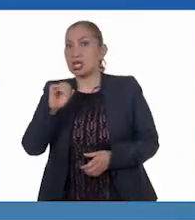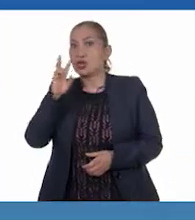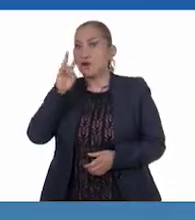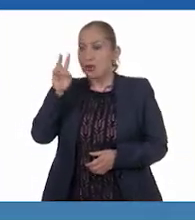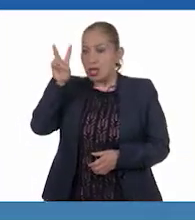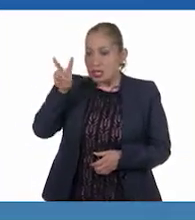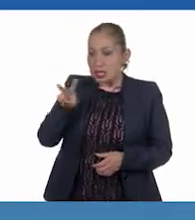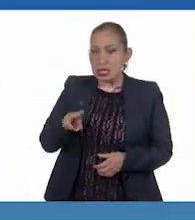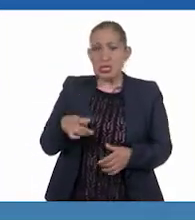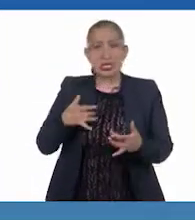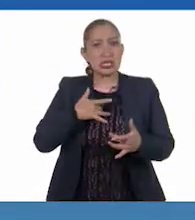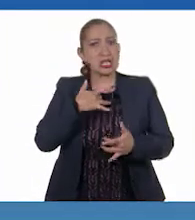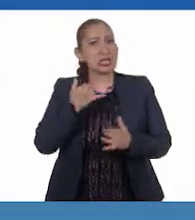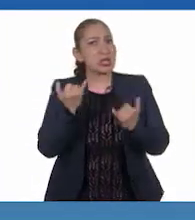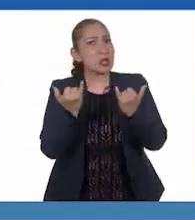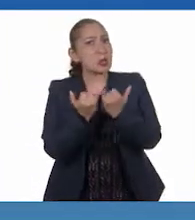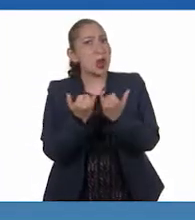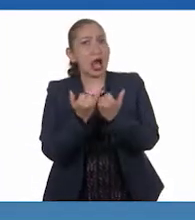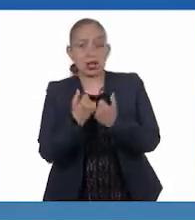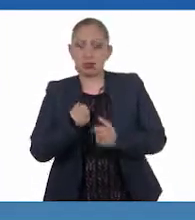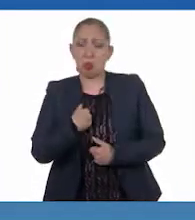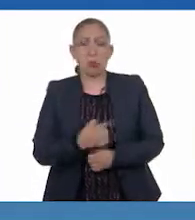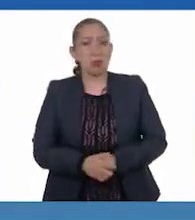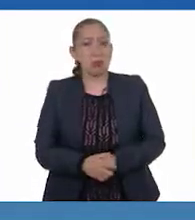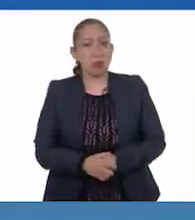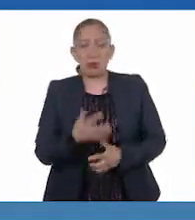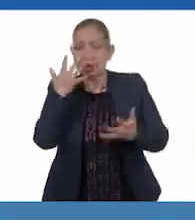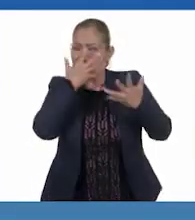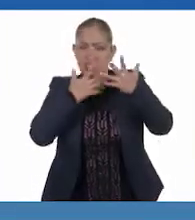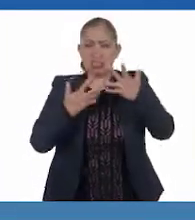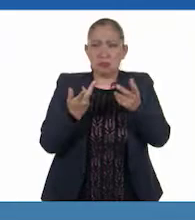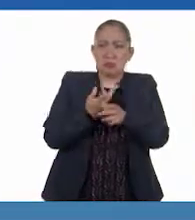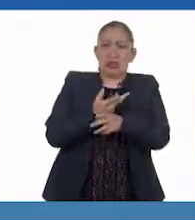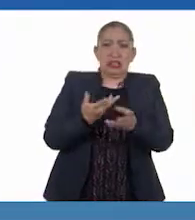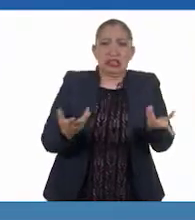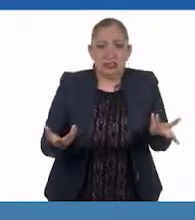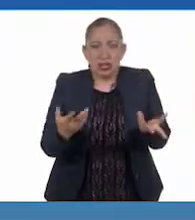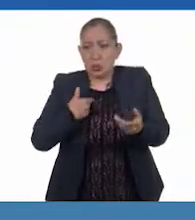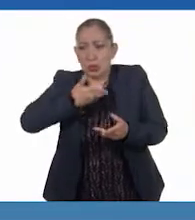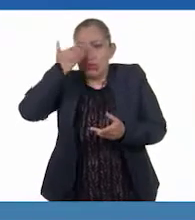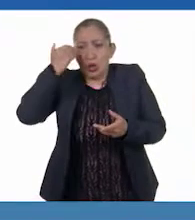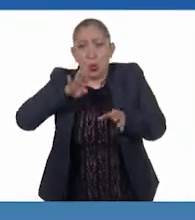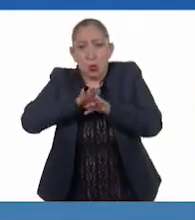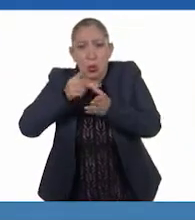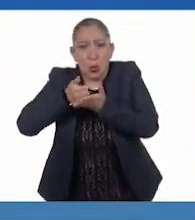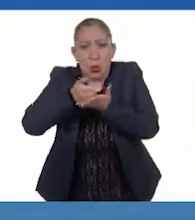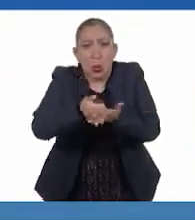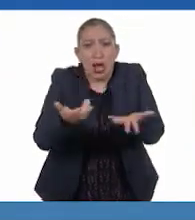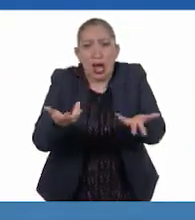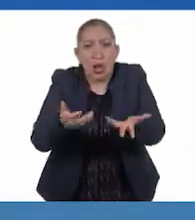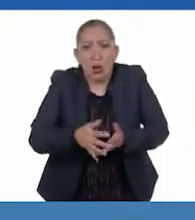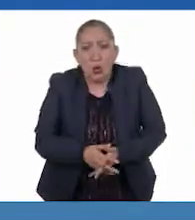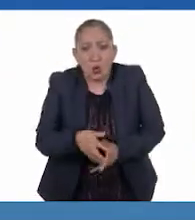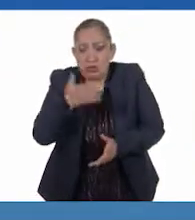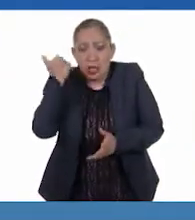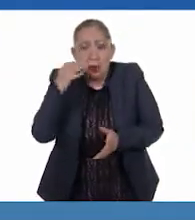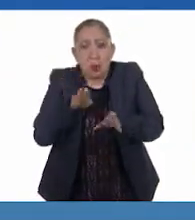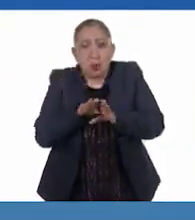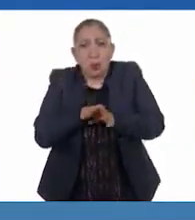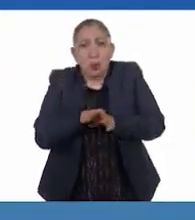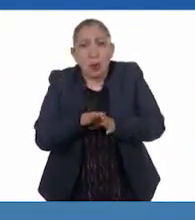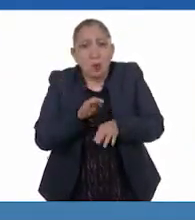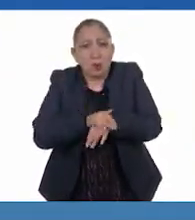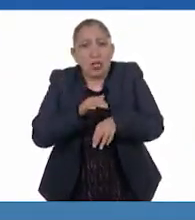vi! ¡Se siente igual que yo! ¡Confundida! ¡Y sin saber qué hacer! No sabe cómo ayudar a